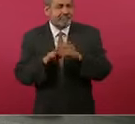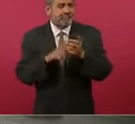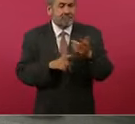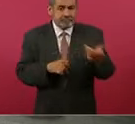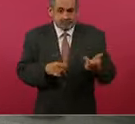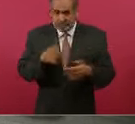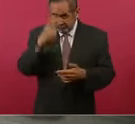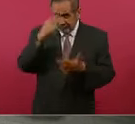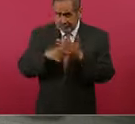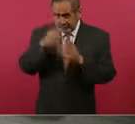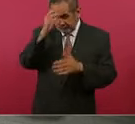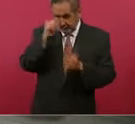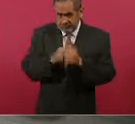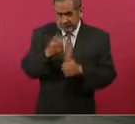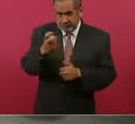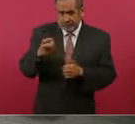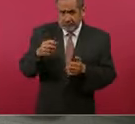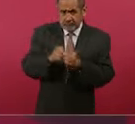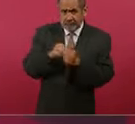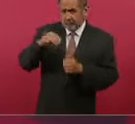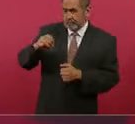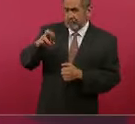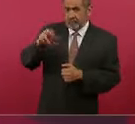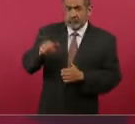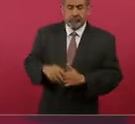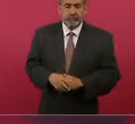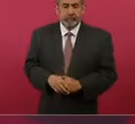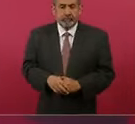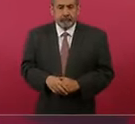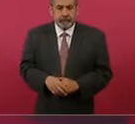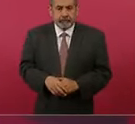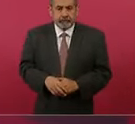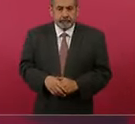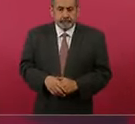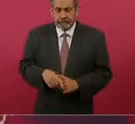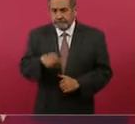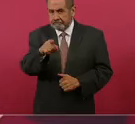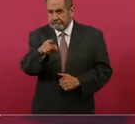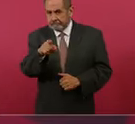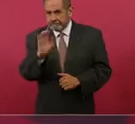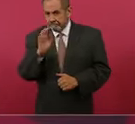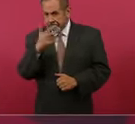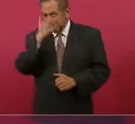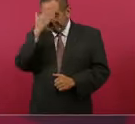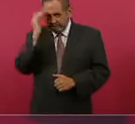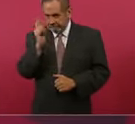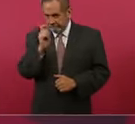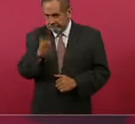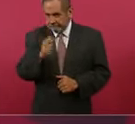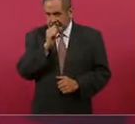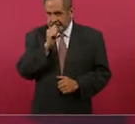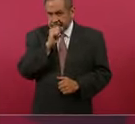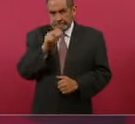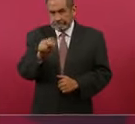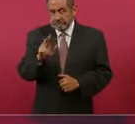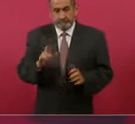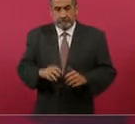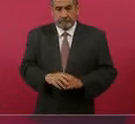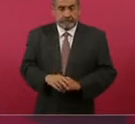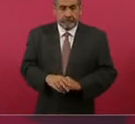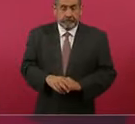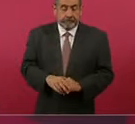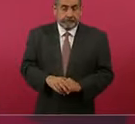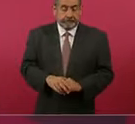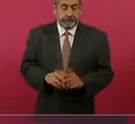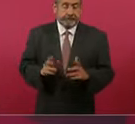esta medida que tomaron los diputados de Morena local? No tengo conocimiento, ¿no?, de qué se trata, pero